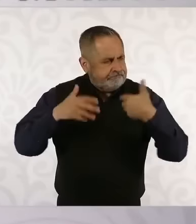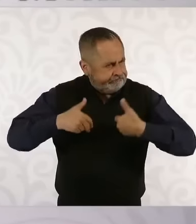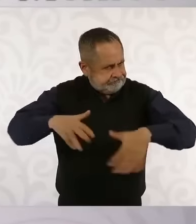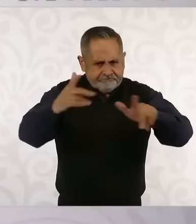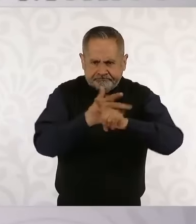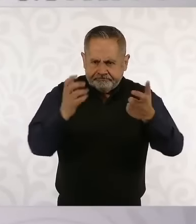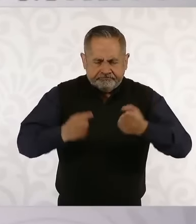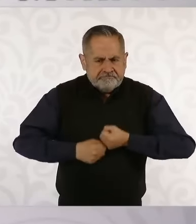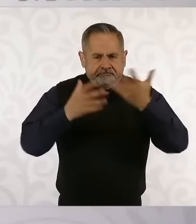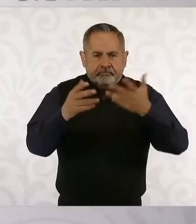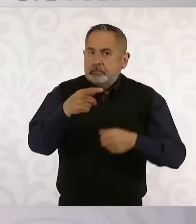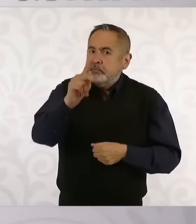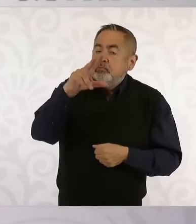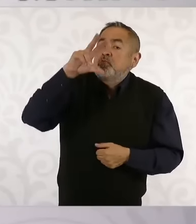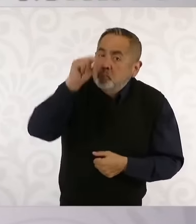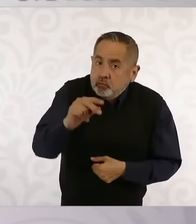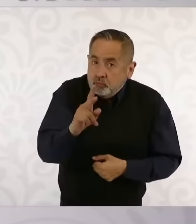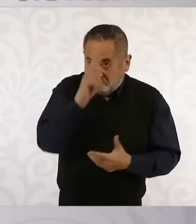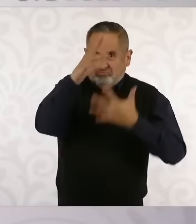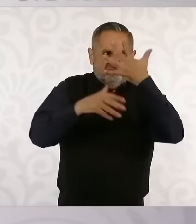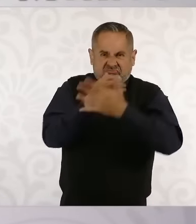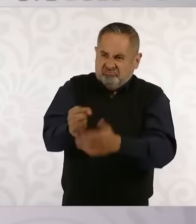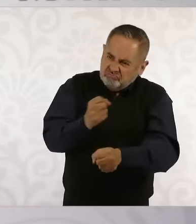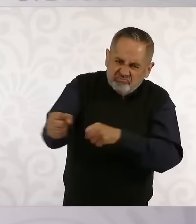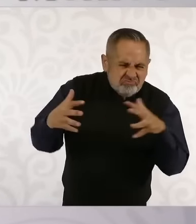pero nadie quiere la violencia.